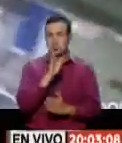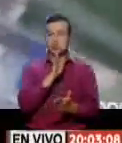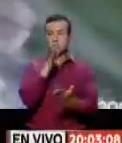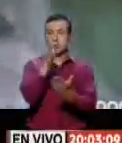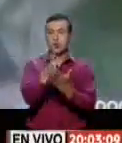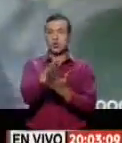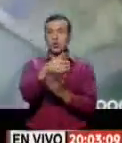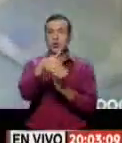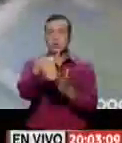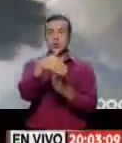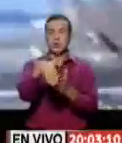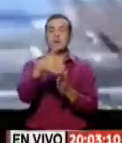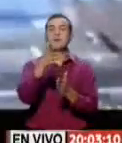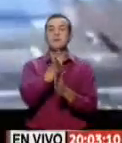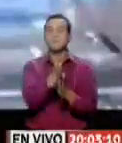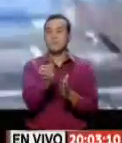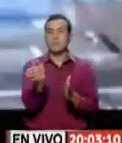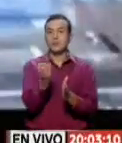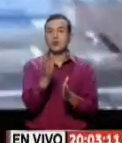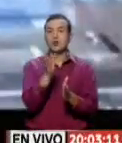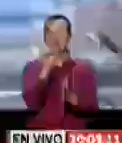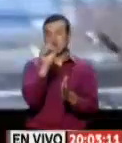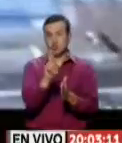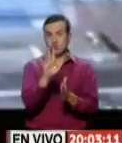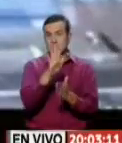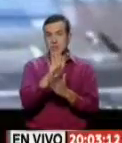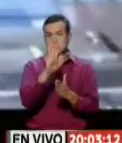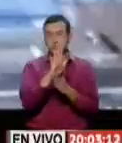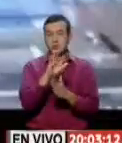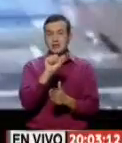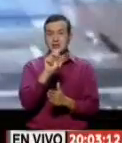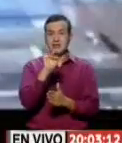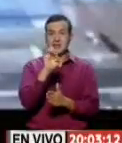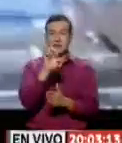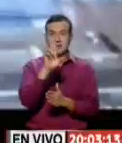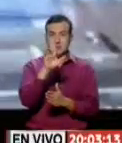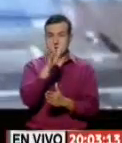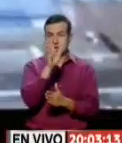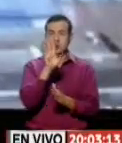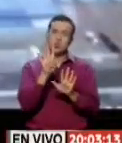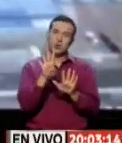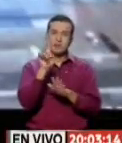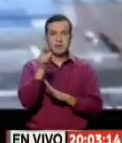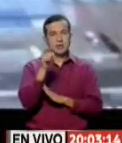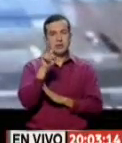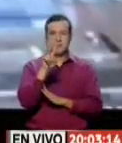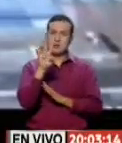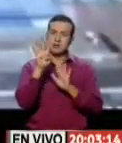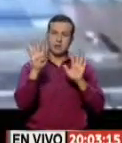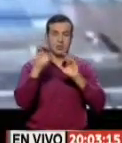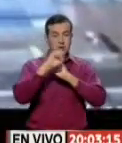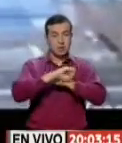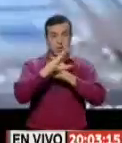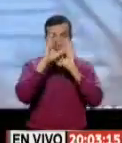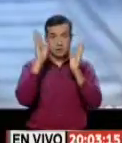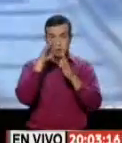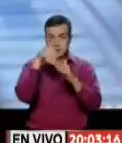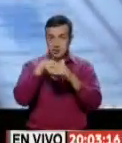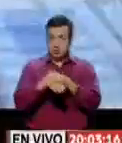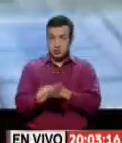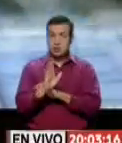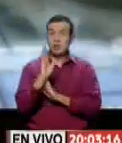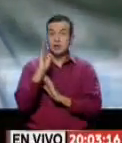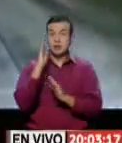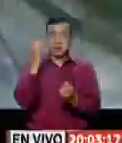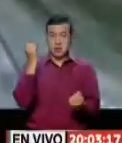condujo hasta la entrada secundaria por la autopista sur de la Escuela General Santander sobre las 9:29 de la mañana. En la entrada, que es